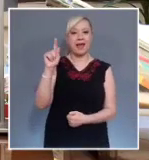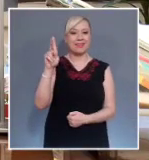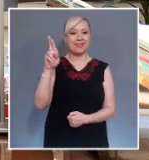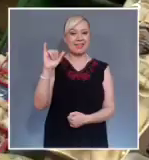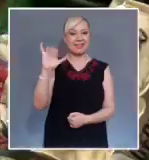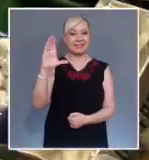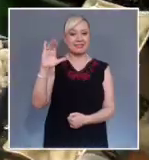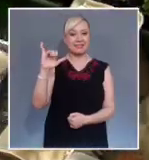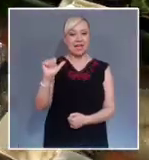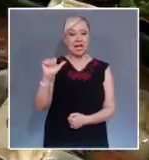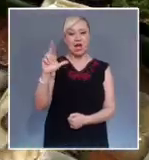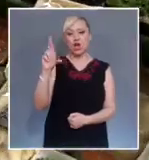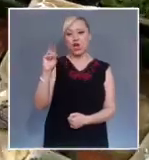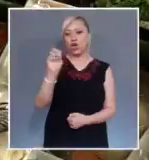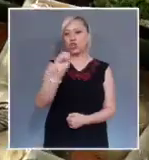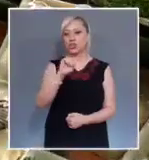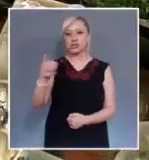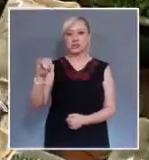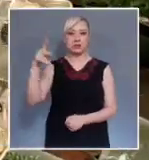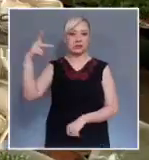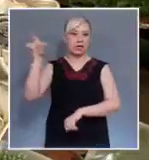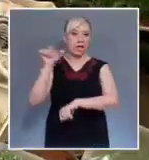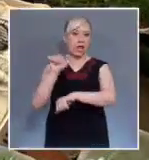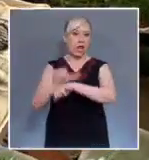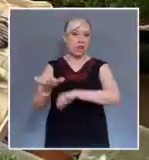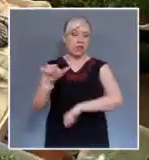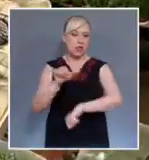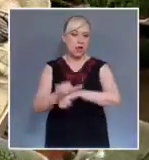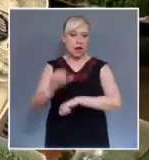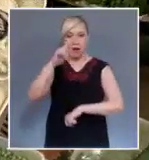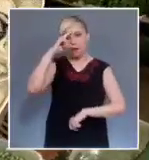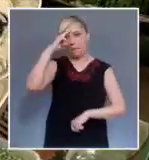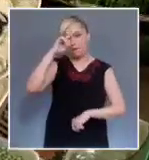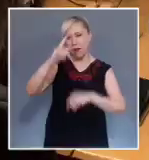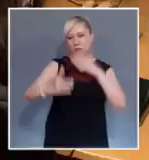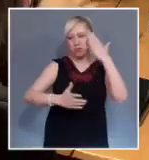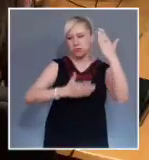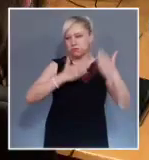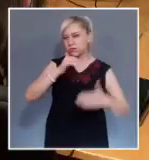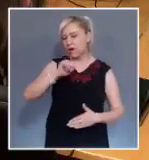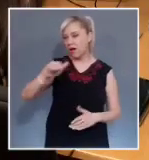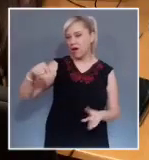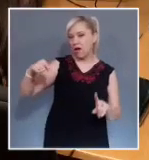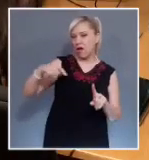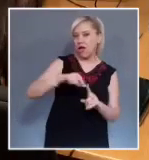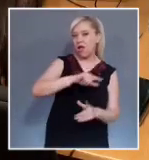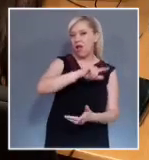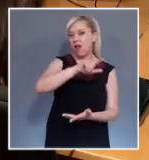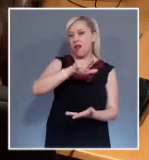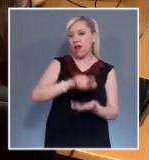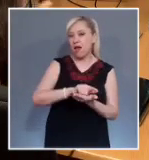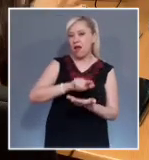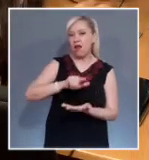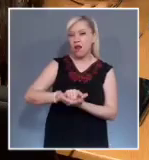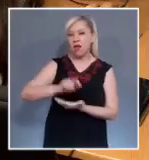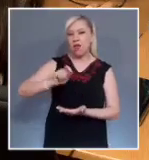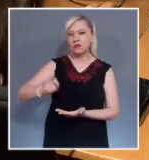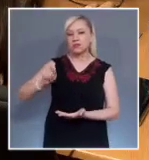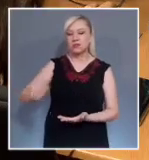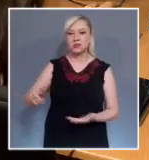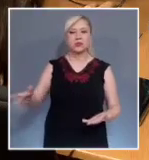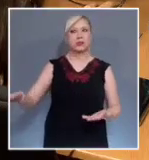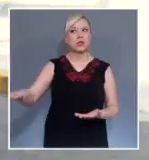Argentina durante su participación en el seminario permanente sobre derecho a la seguridad social y cargas de